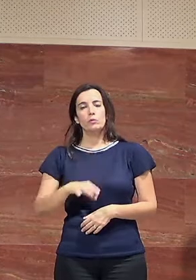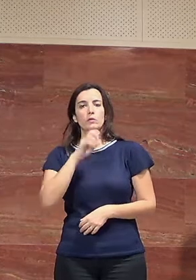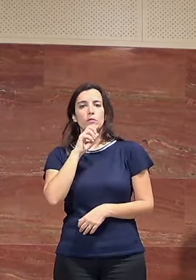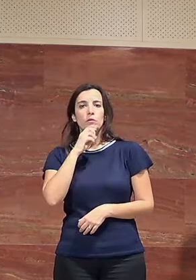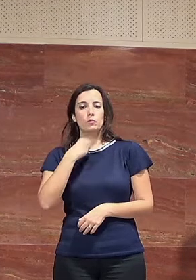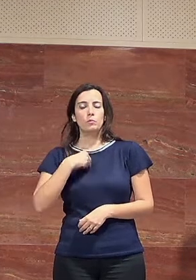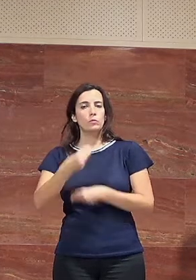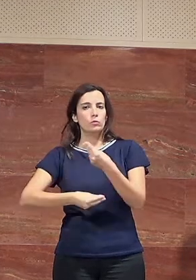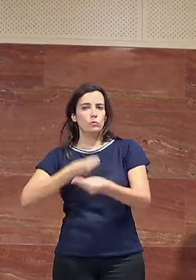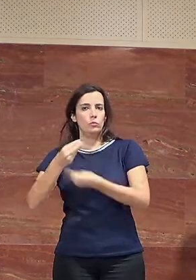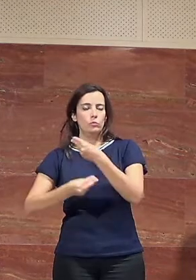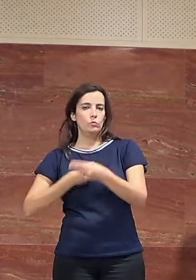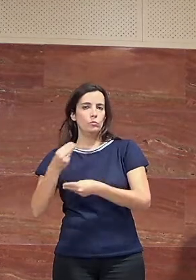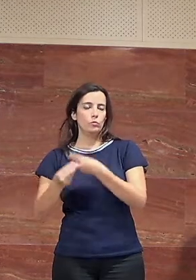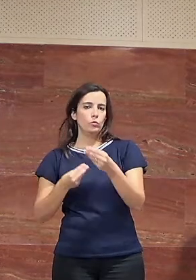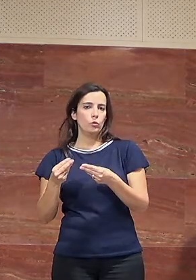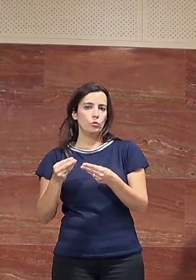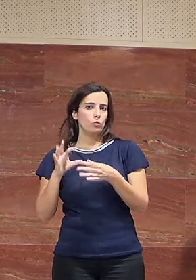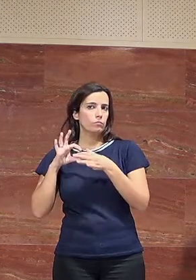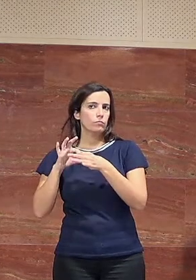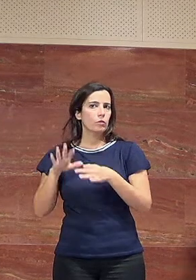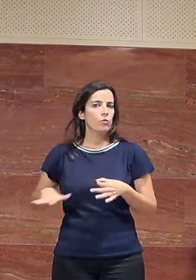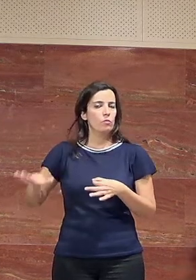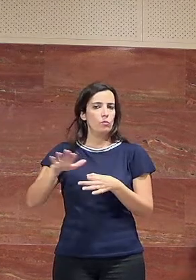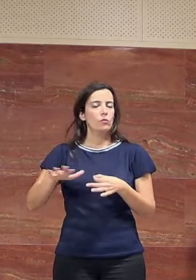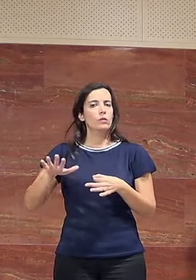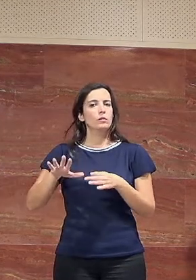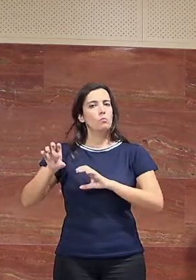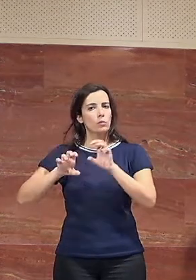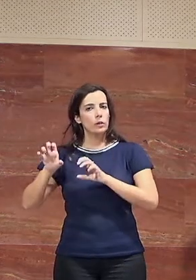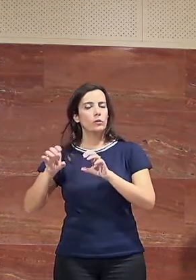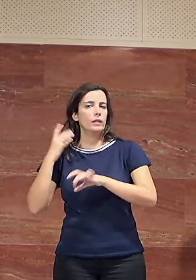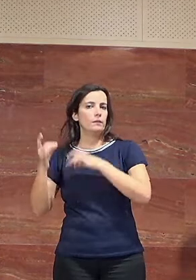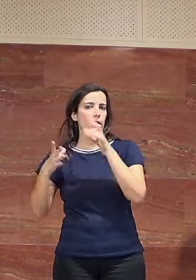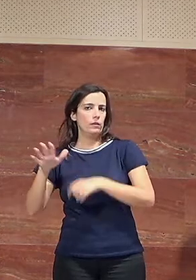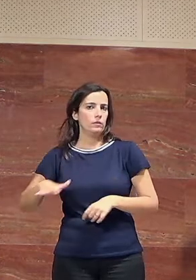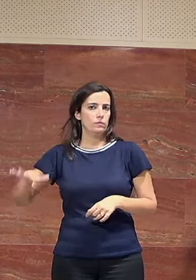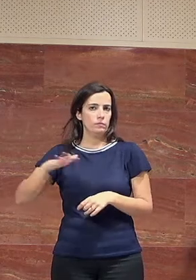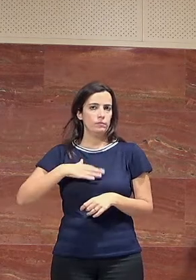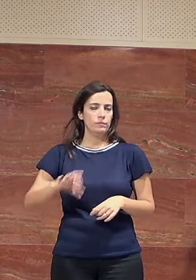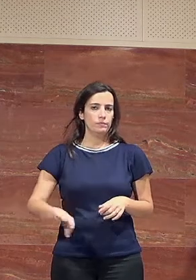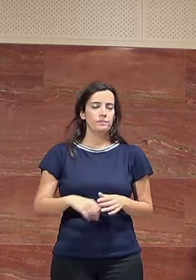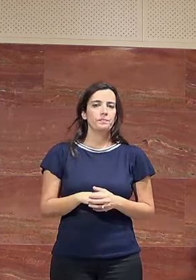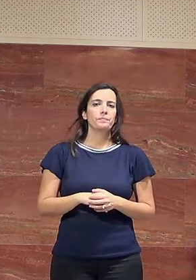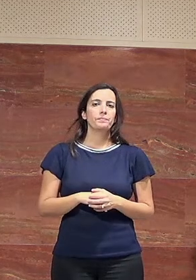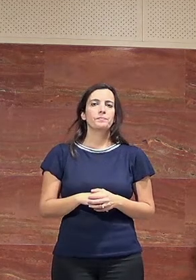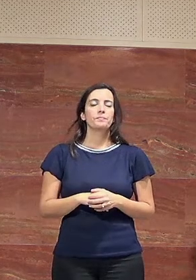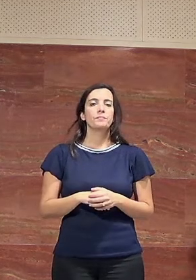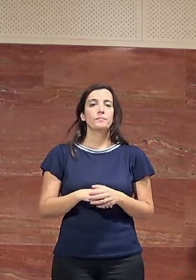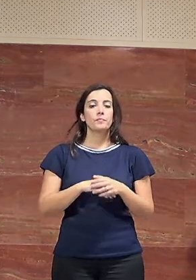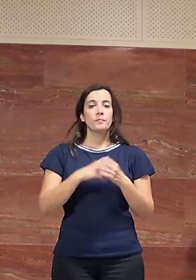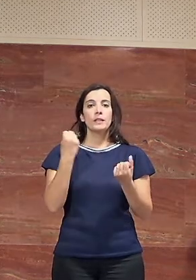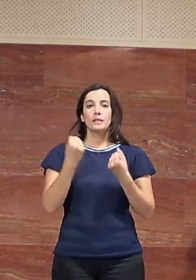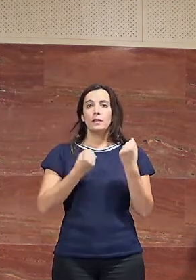propios usos en los que se les vinculaba a esas zonas los que dotaban de mobiliario y de actividad a esas áreas. Solamente se cierra al tráfico